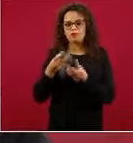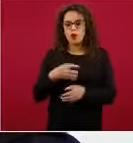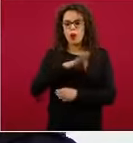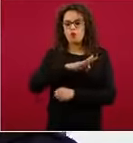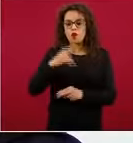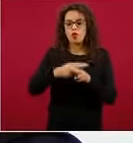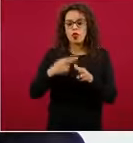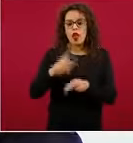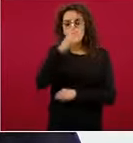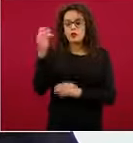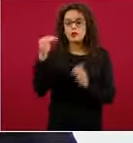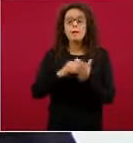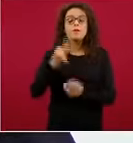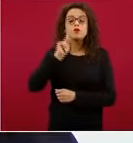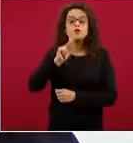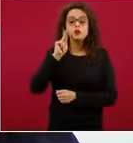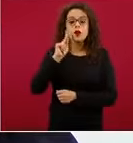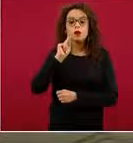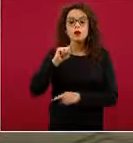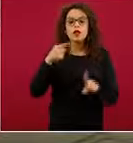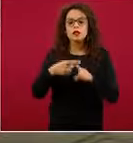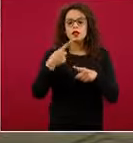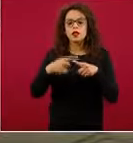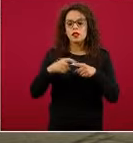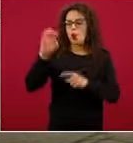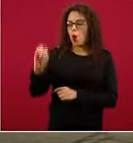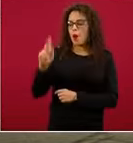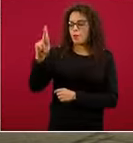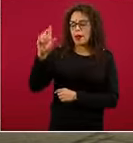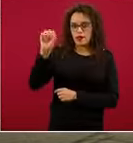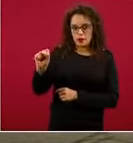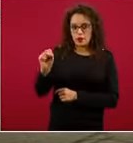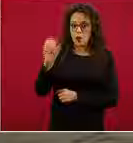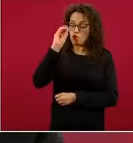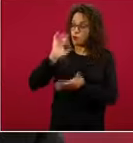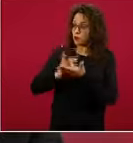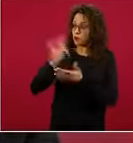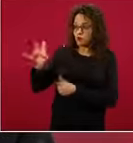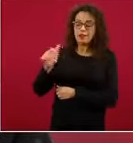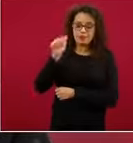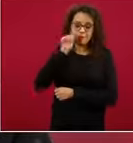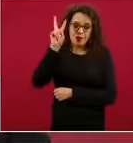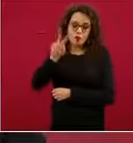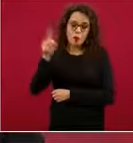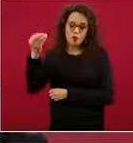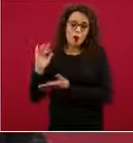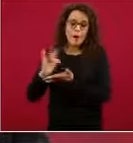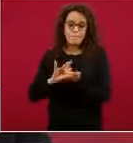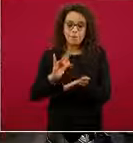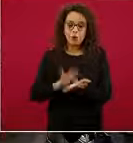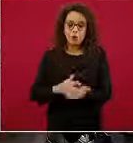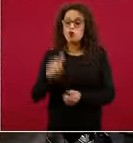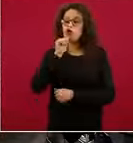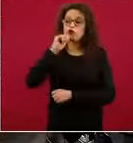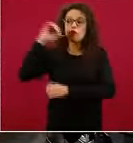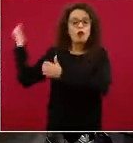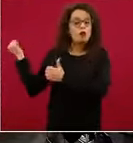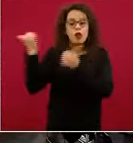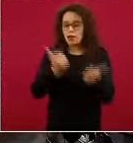de 200,000 pruebas, es por parte de la Organización Panamericana de la Salud, a quien le agradecemos siempre su apoyo, no ha llegado